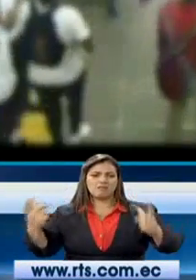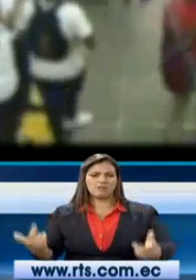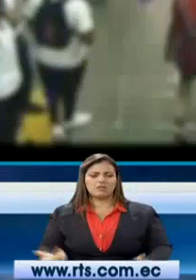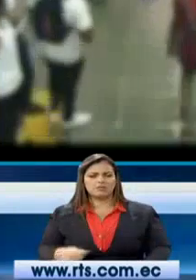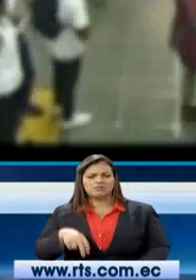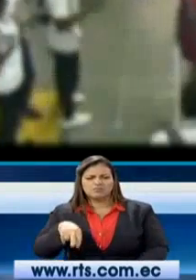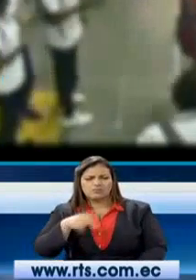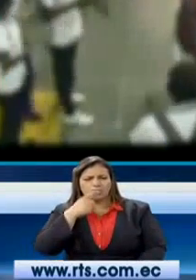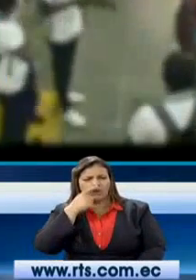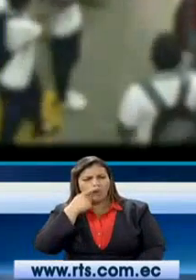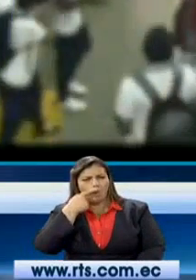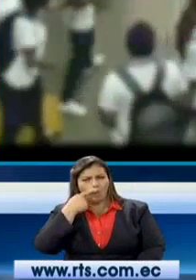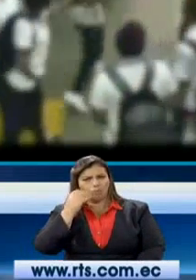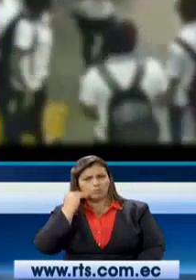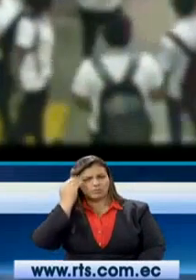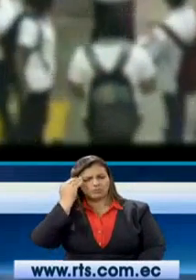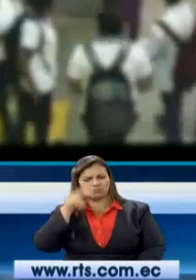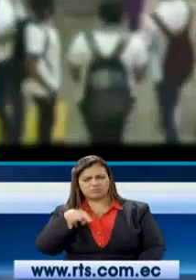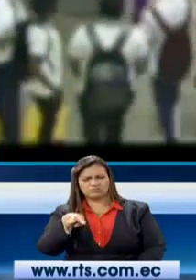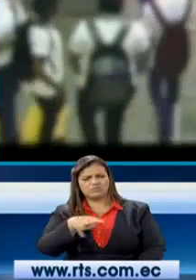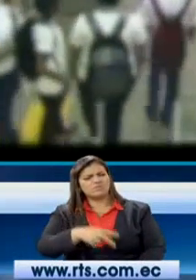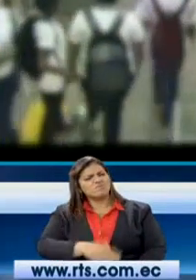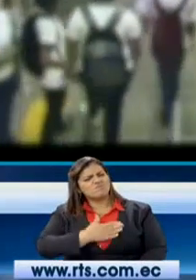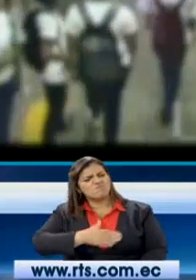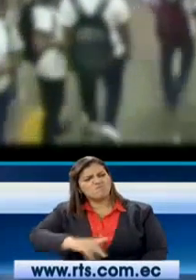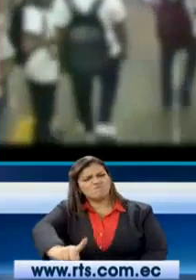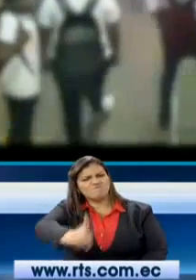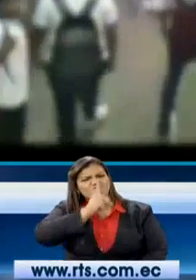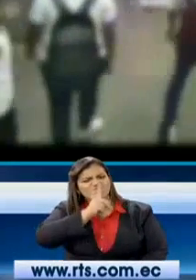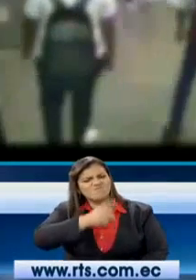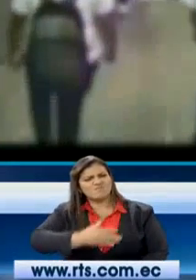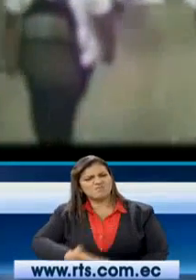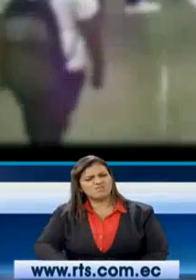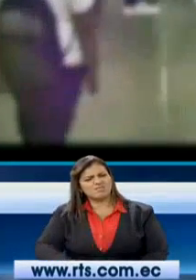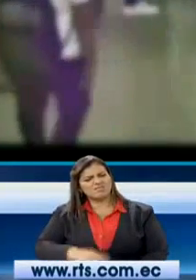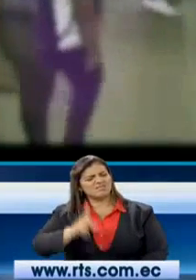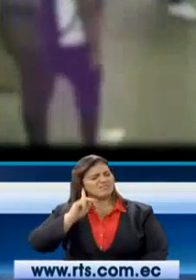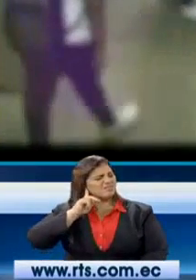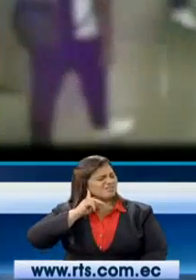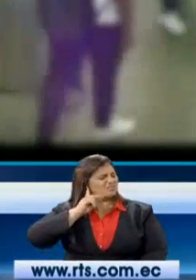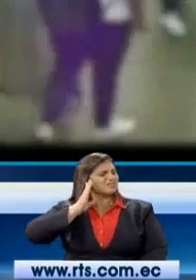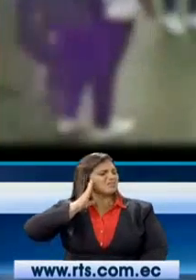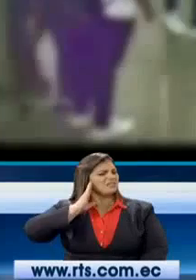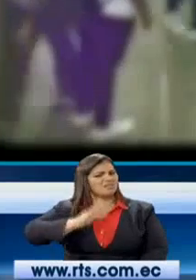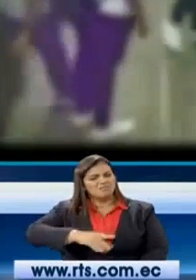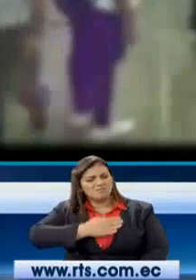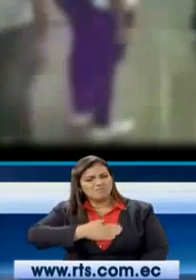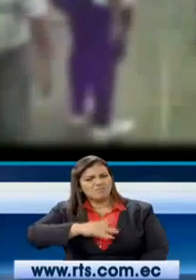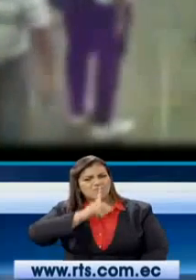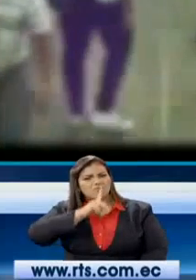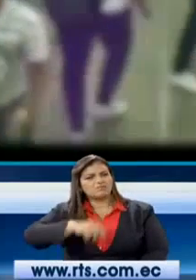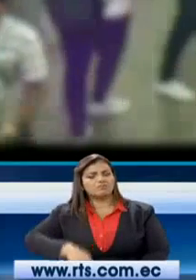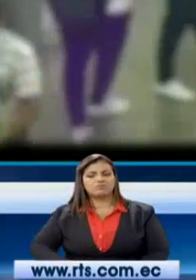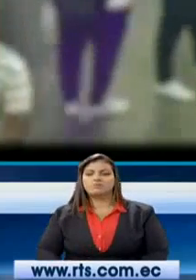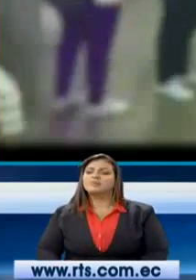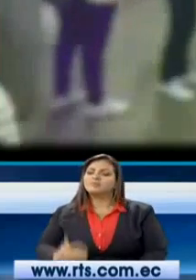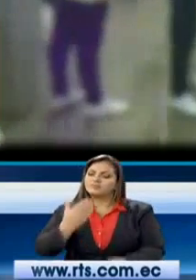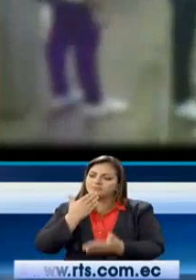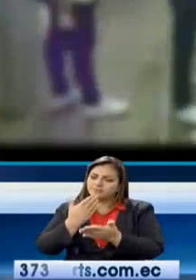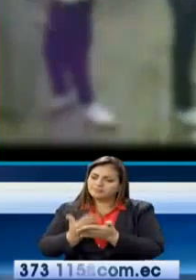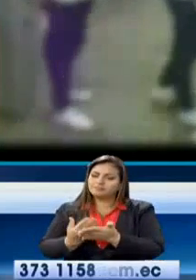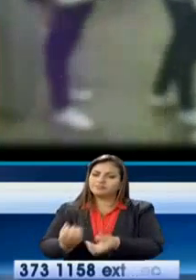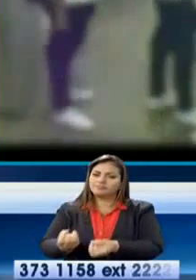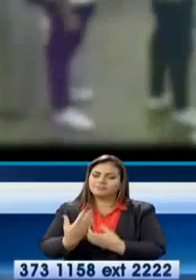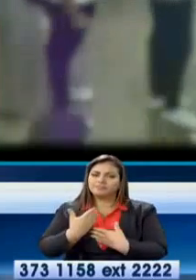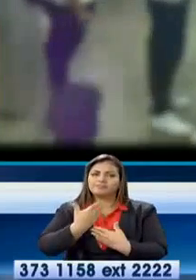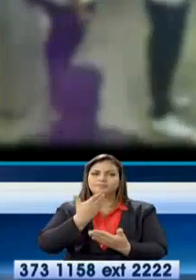desde su propia casa, desde el hogar. La educación es lo primero desde el hogar. Tiene razón. Muchísimas gracias, señora. Entonces estamos escuchando ya el